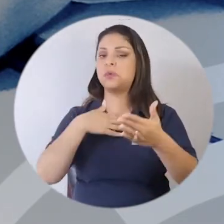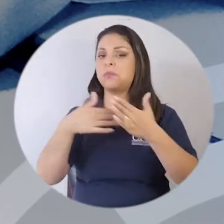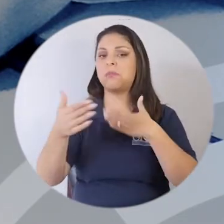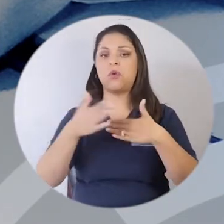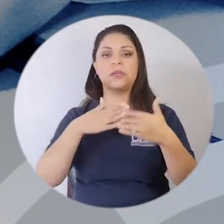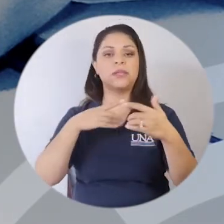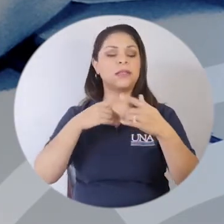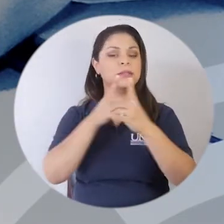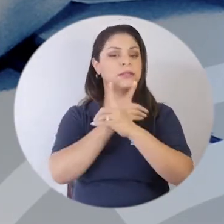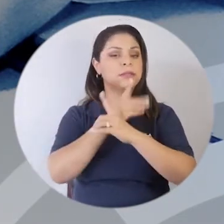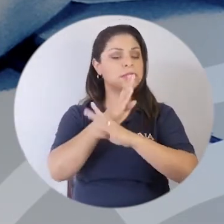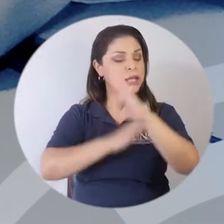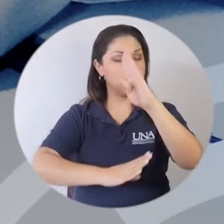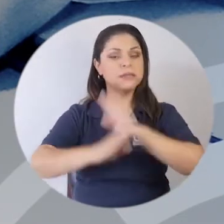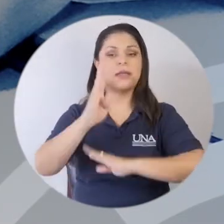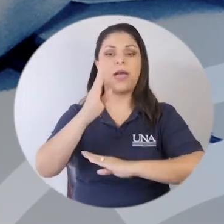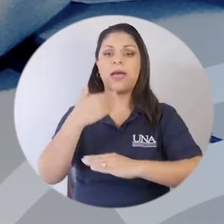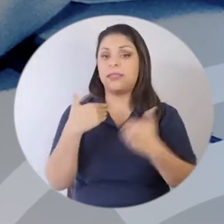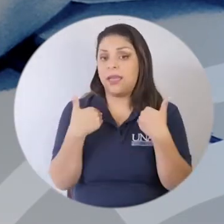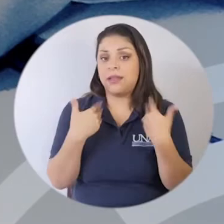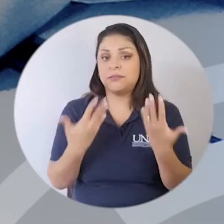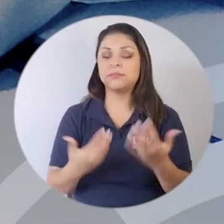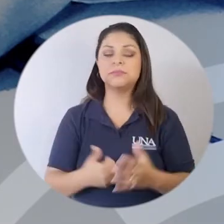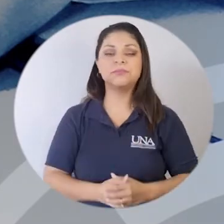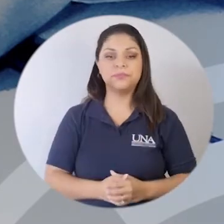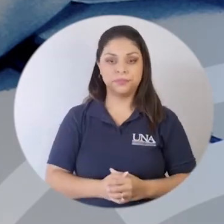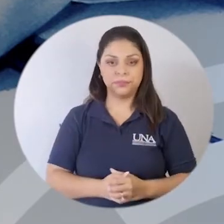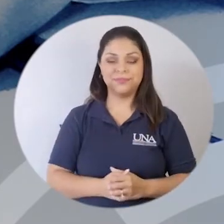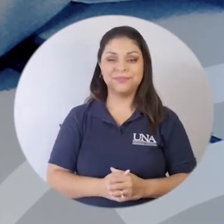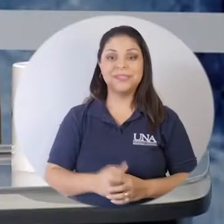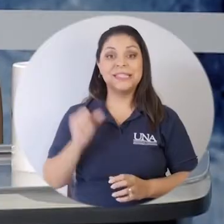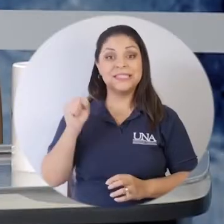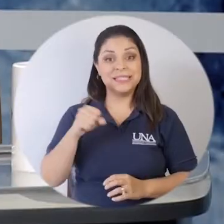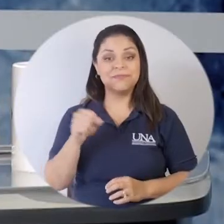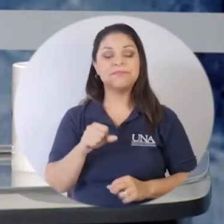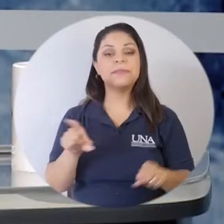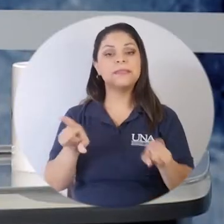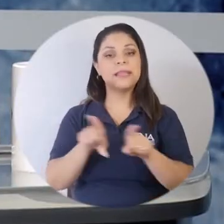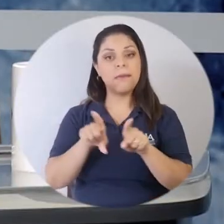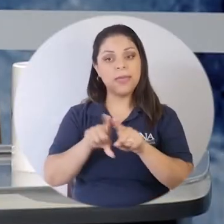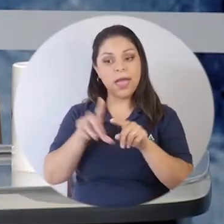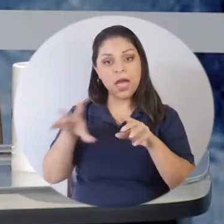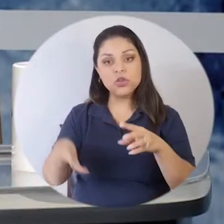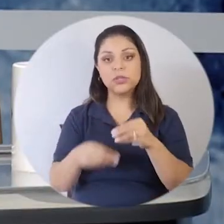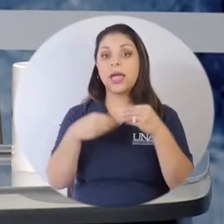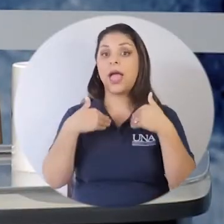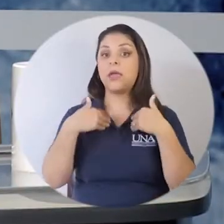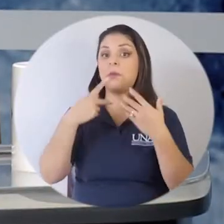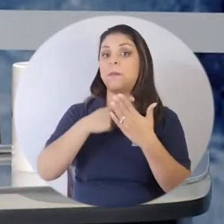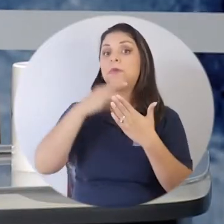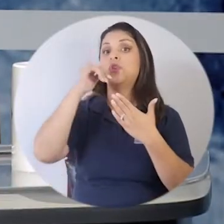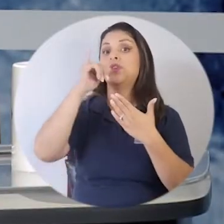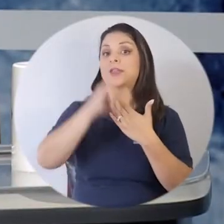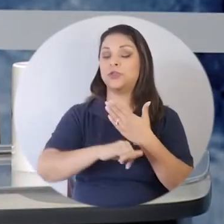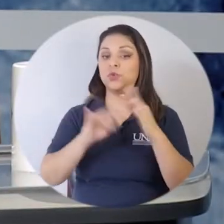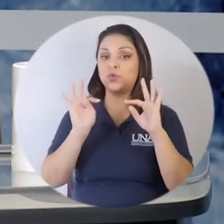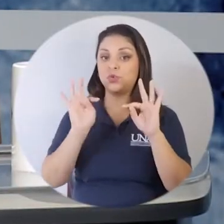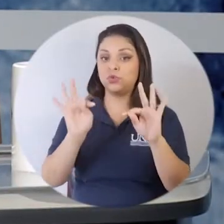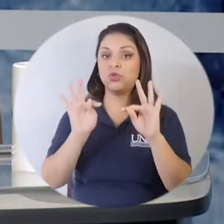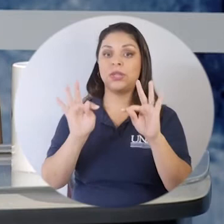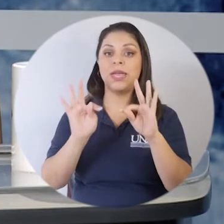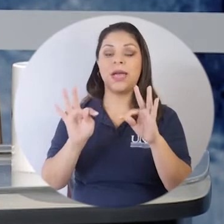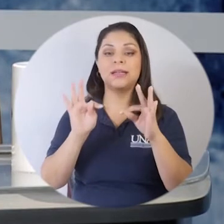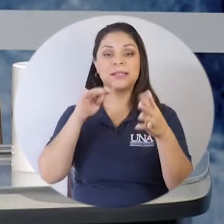independientemente de la discapacidad con la que vive. Sí, claro. Adicionalmente tenemos también un proyecto de